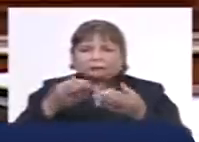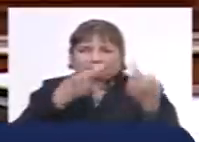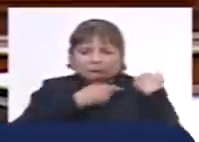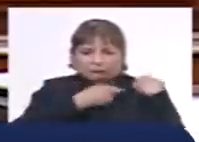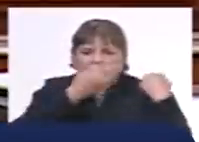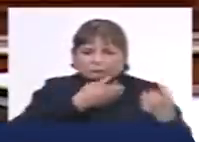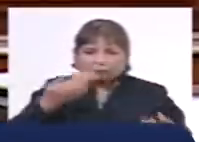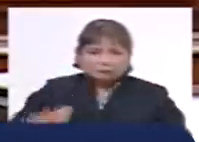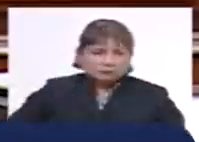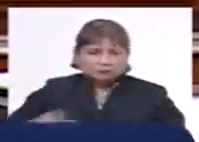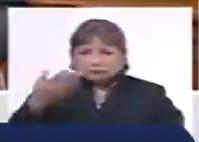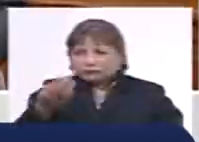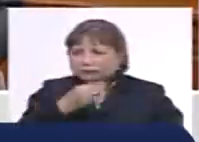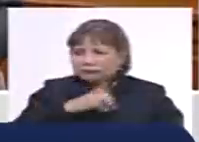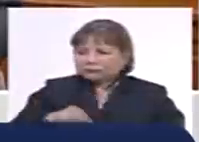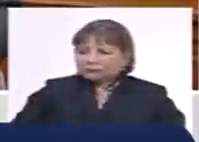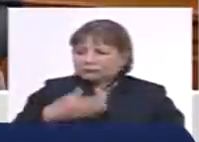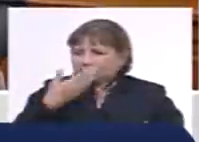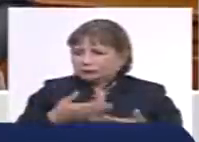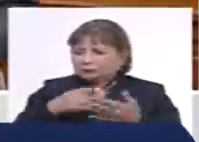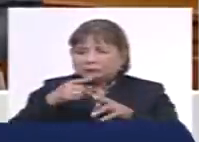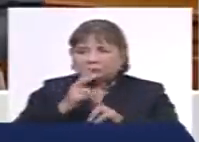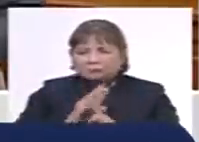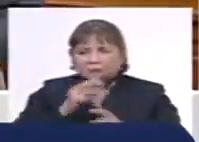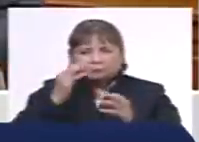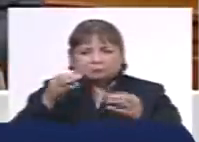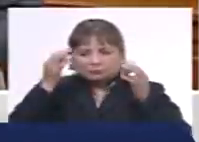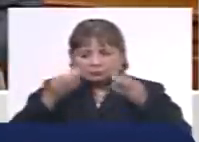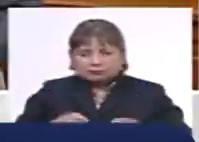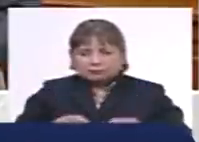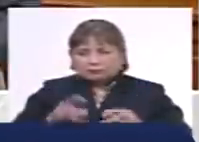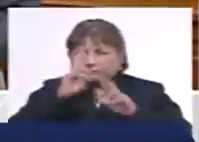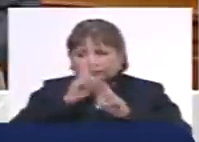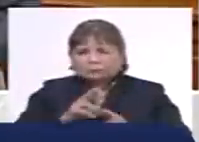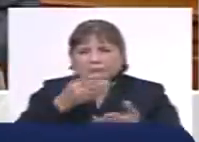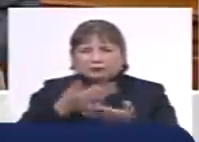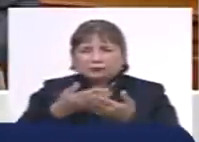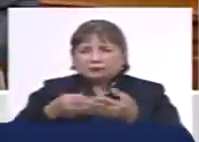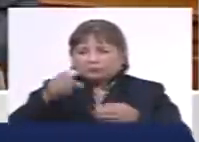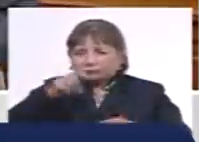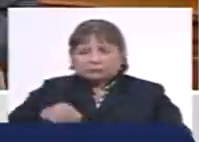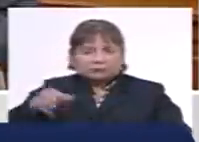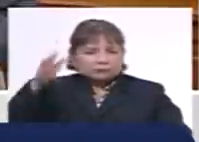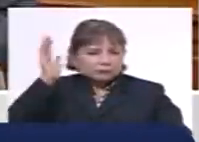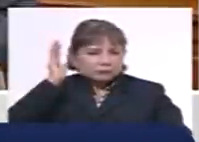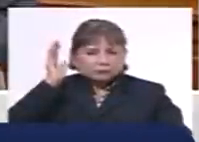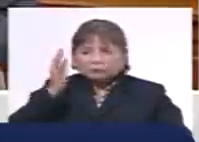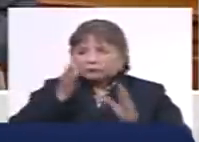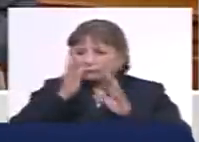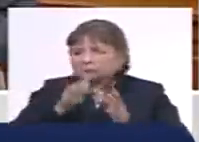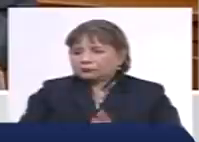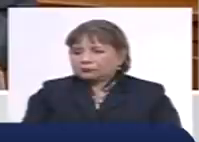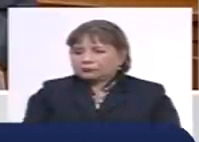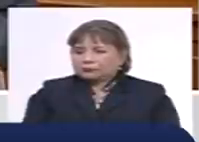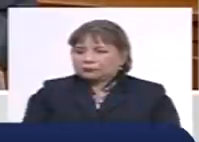su investidura, por favor. Exprésese con propiedad y con respeto porque necesitamos escuchando su alocución.